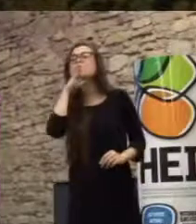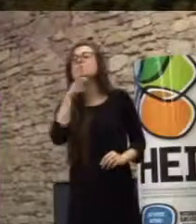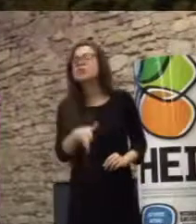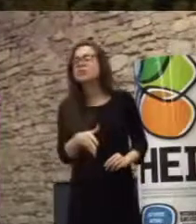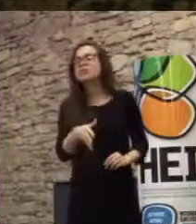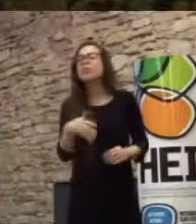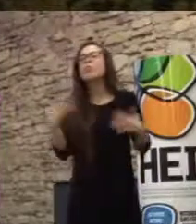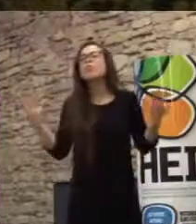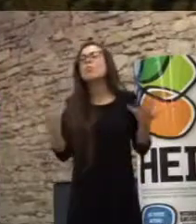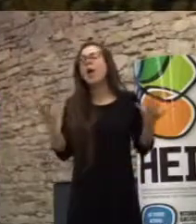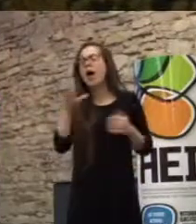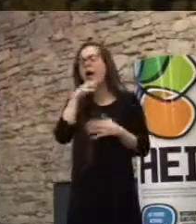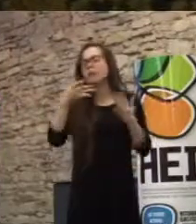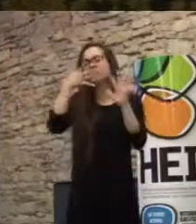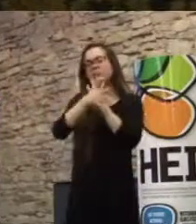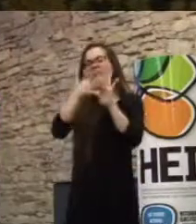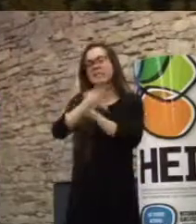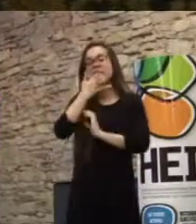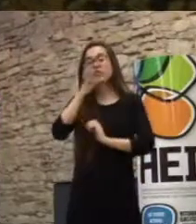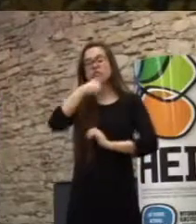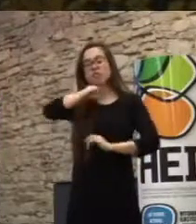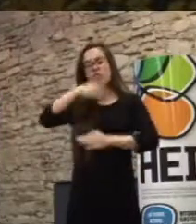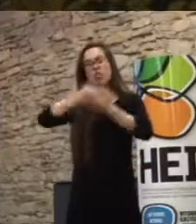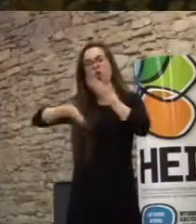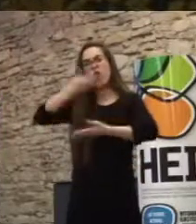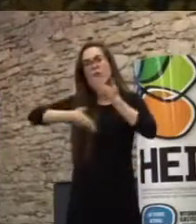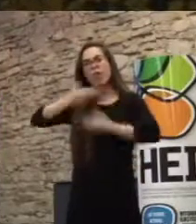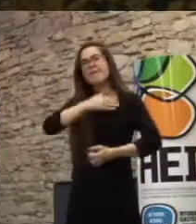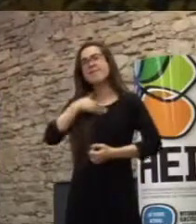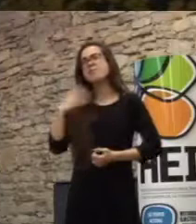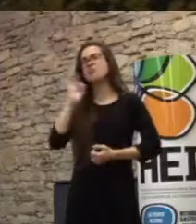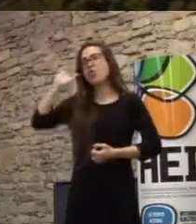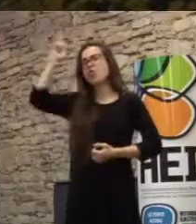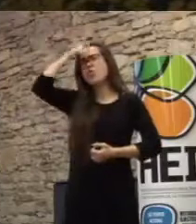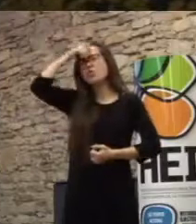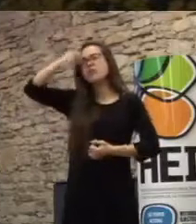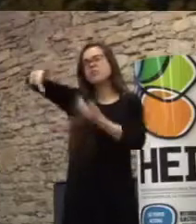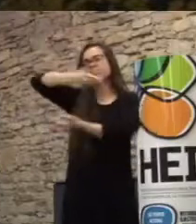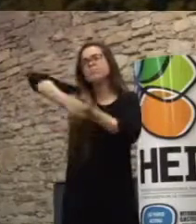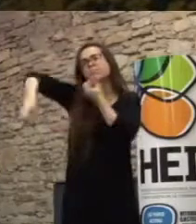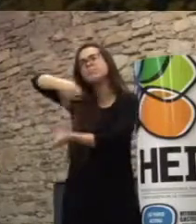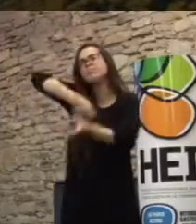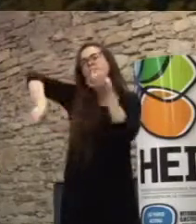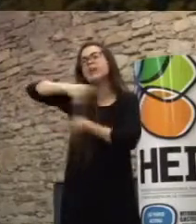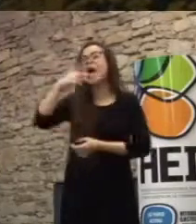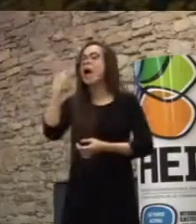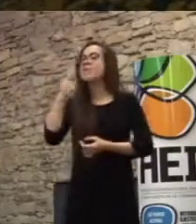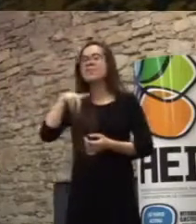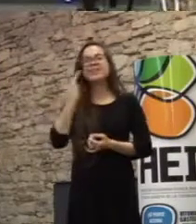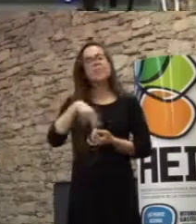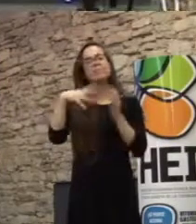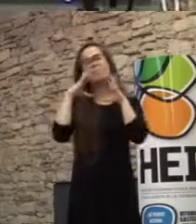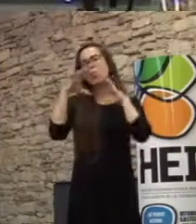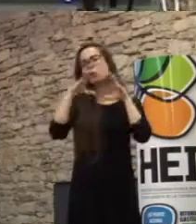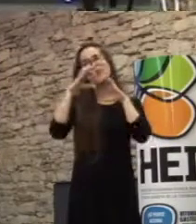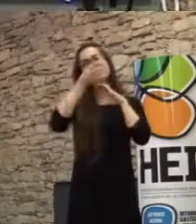la conversación entonces si nosotros queremos cooperar si nosotros queremos compartir conocimientos tenemos que ser exquisitos en la comunicación porque si no somos